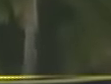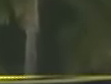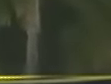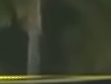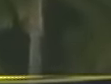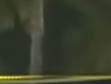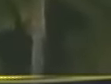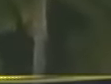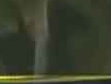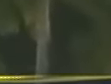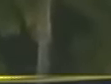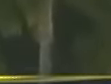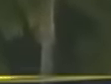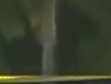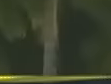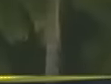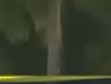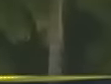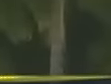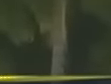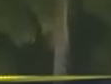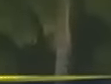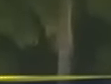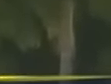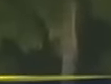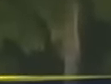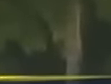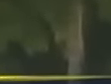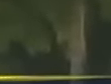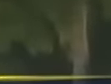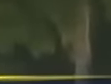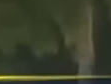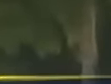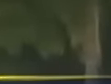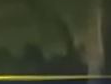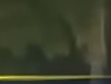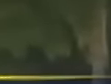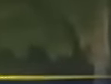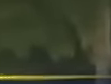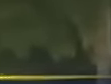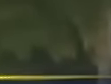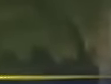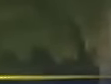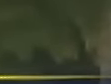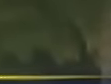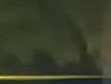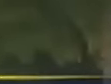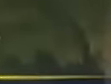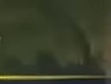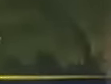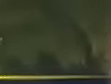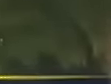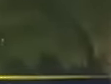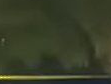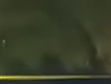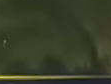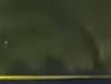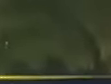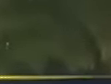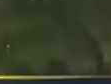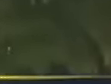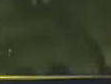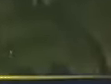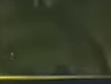Poder Legislativo. Ya está todo listo en el hemiciclo protocolar, donde están presentes los